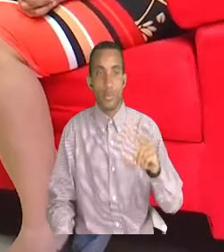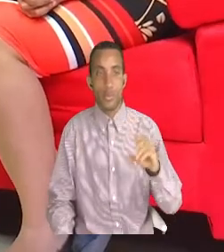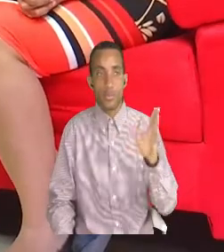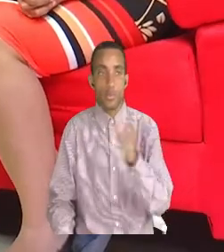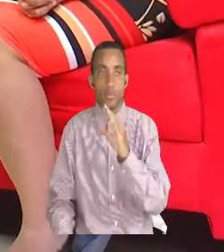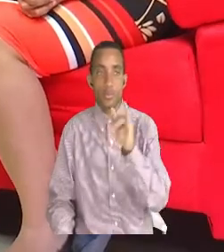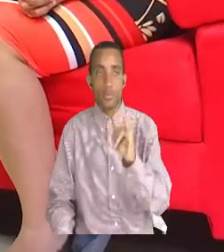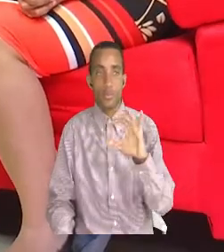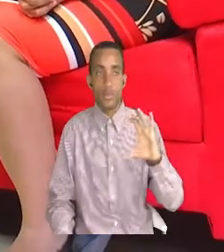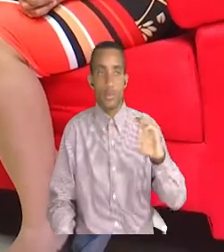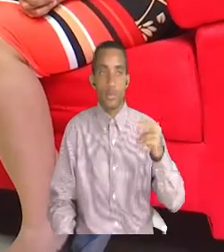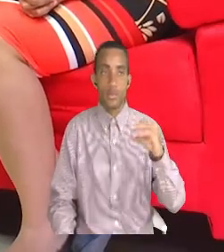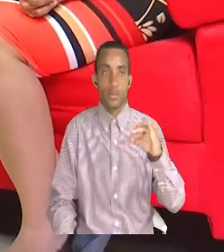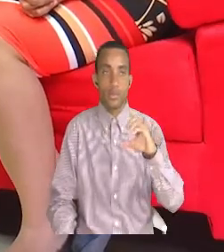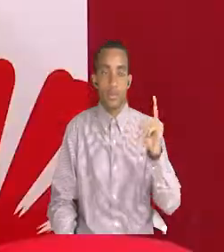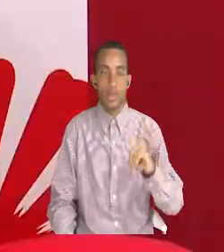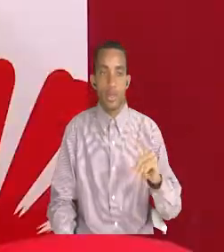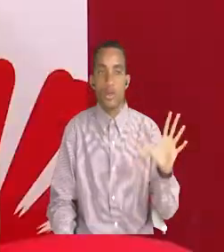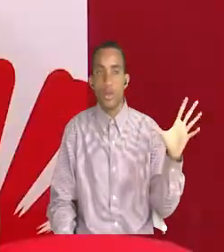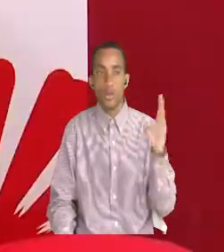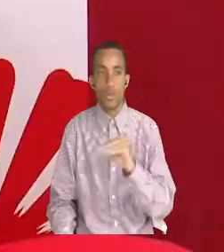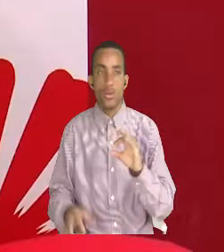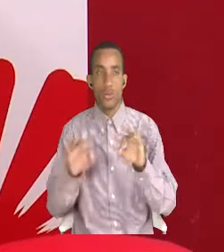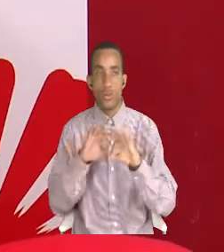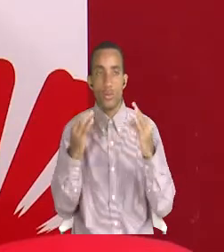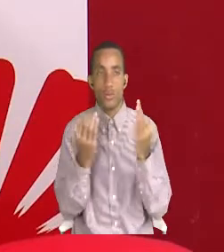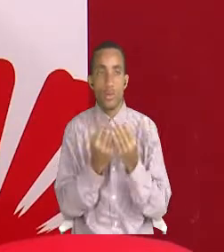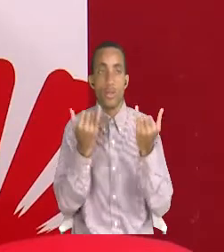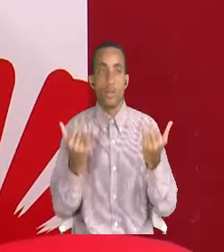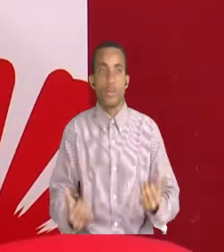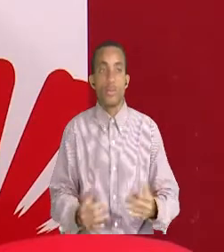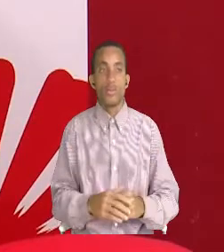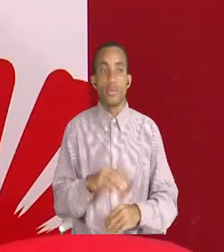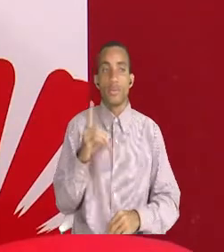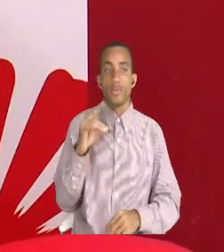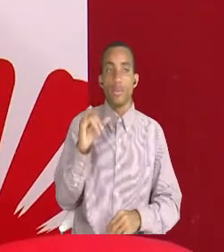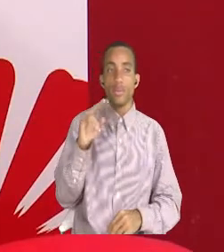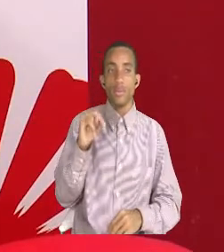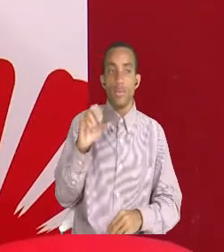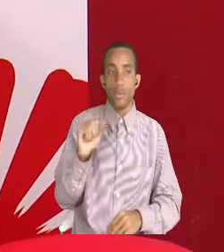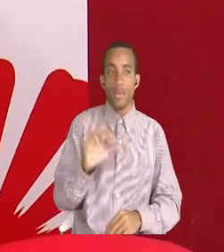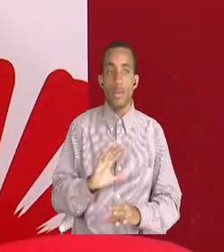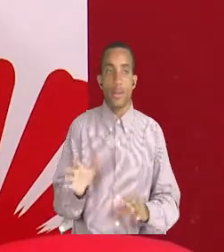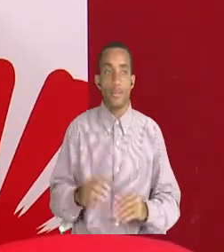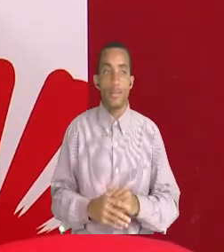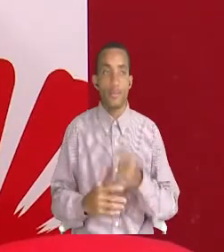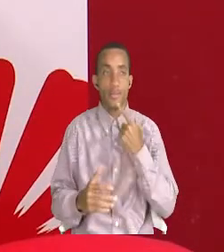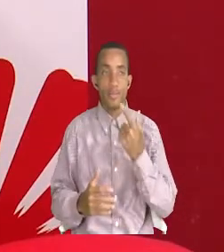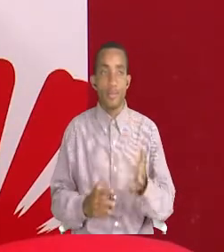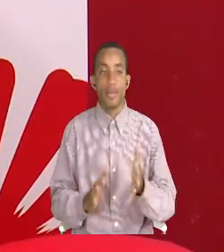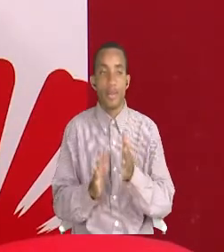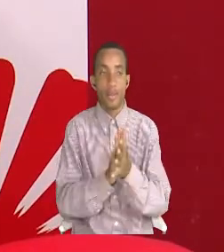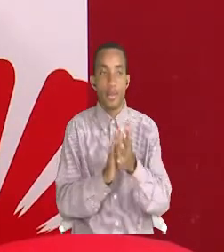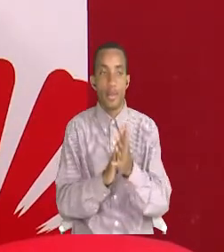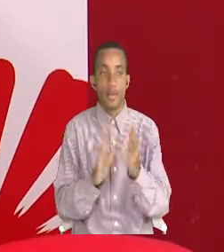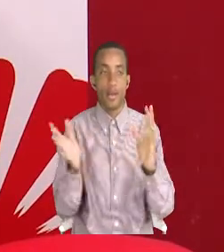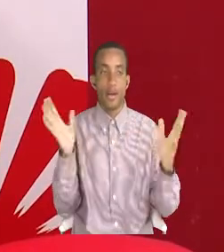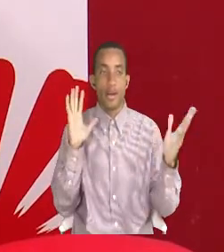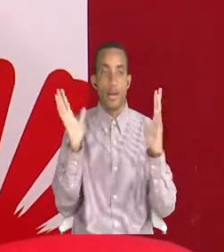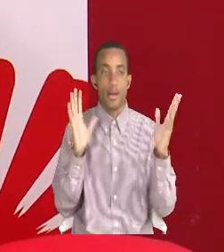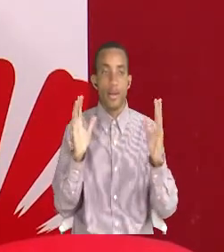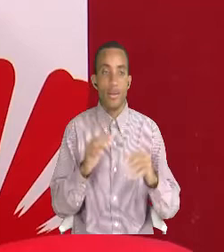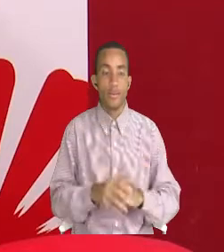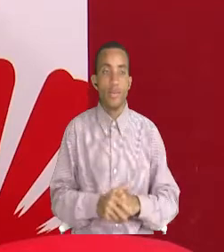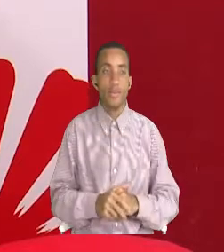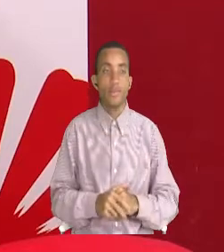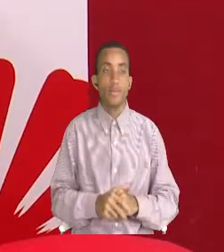almacén en Barranca Bermeja por tradición para todas las familias, y hoy está con nosotros Diana Marcela Ayala, quien nos viene a hablar precisamente acerca de este almacén.